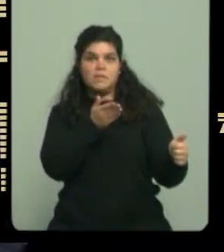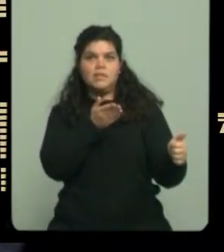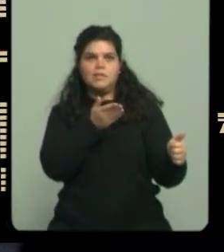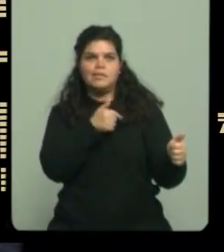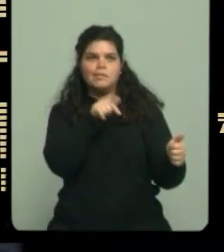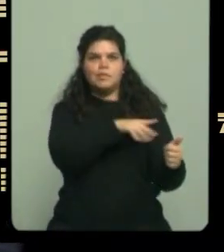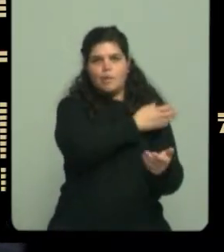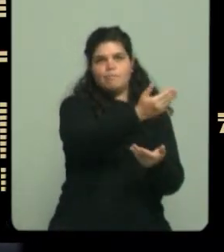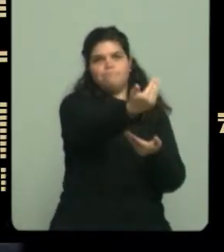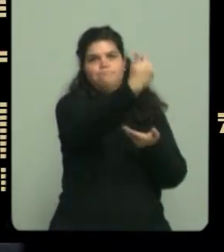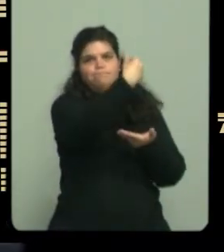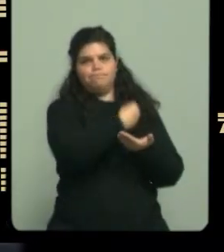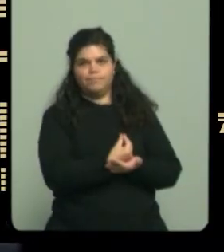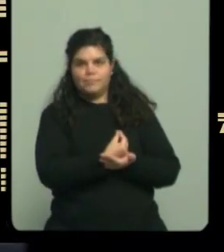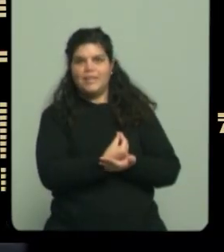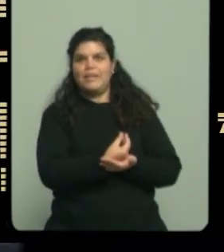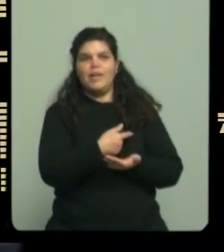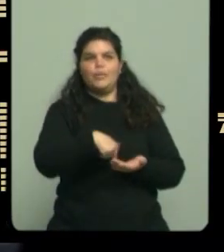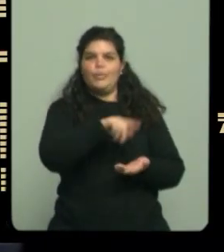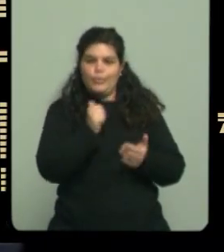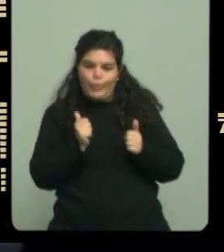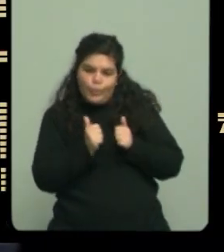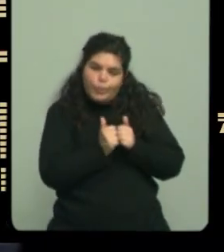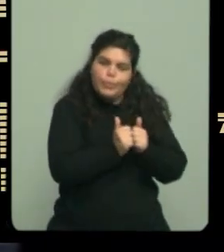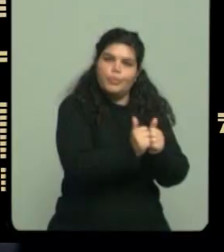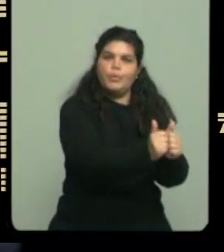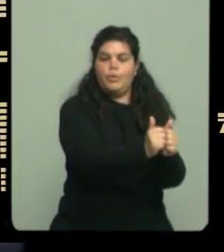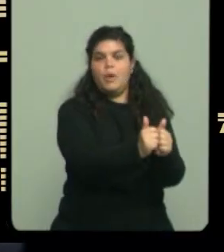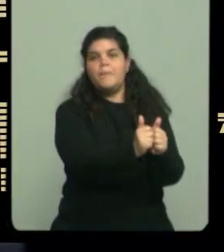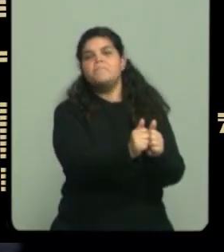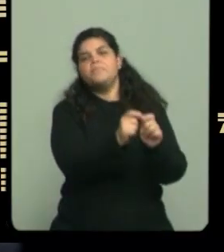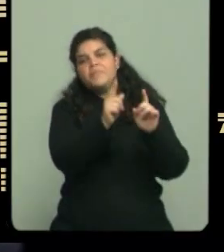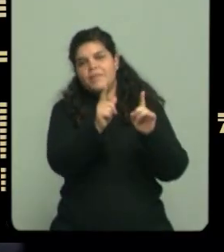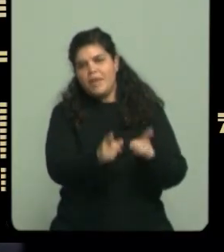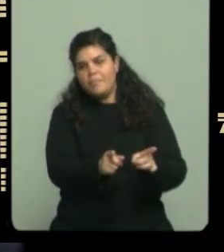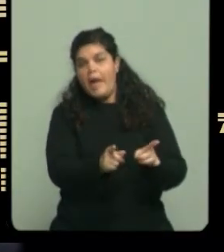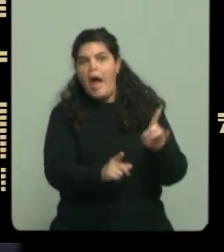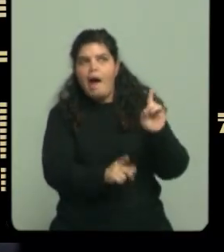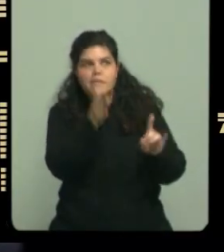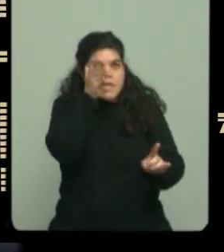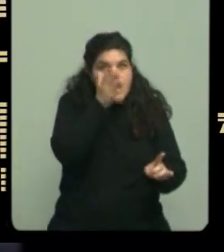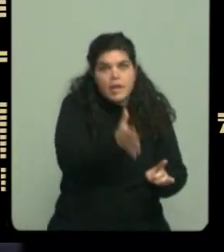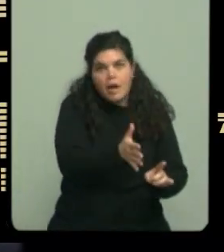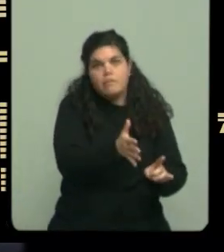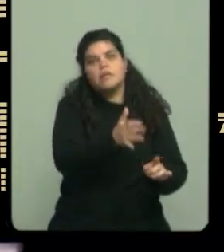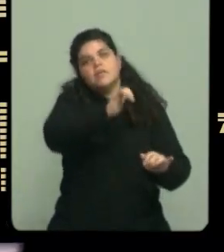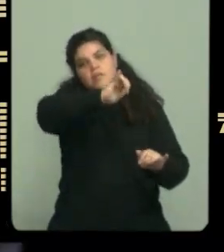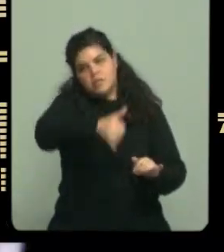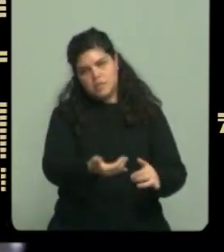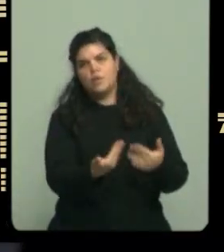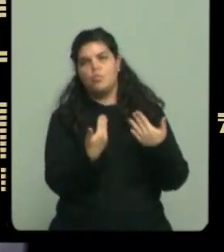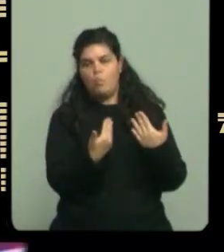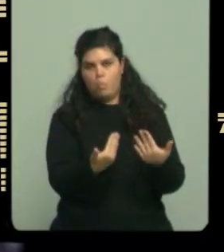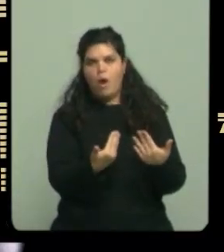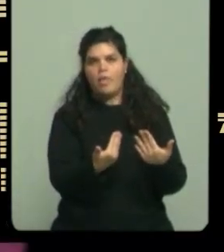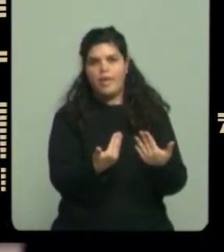Los canalizamos nosotras y hacemos algún tipo de acompañamiento. En el caso de que requiera y sea grave, pues, está habilitada la